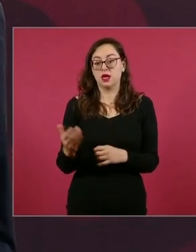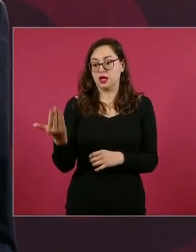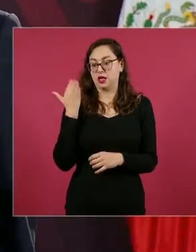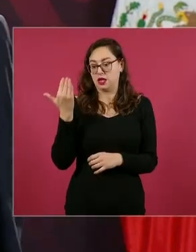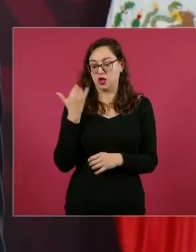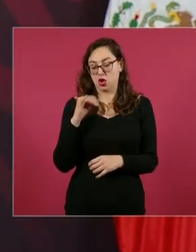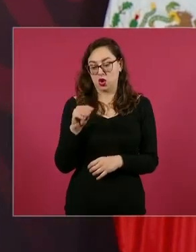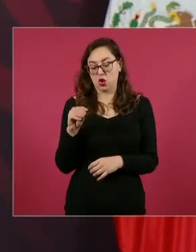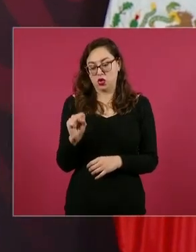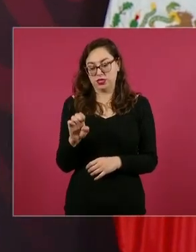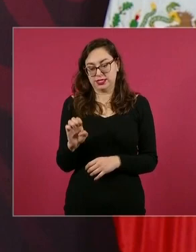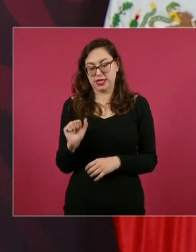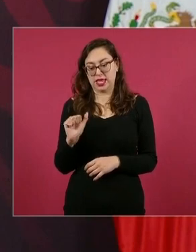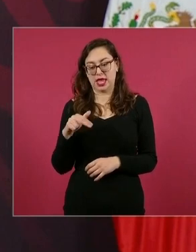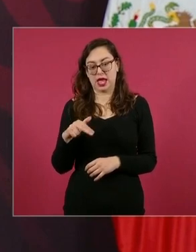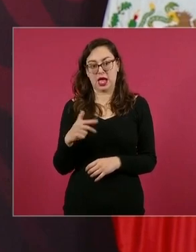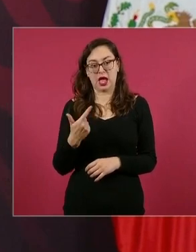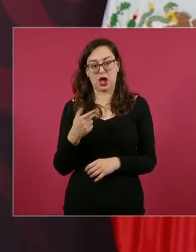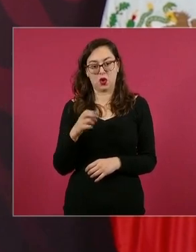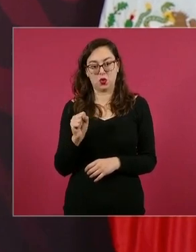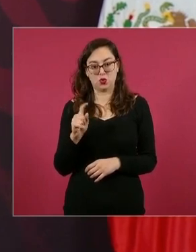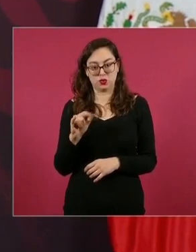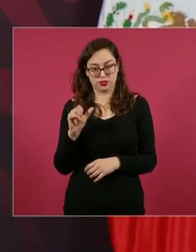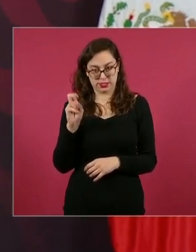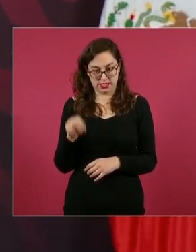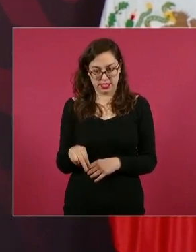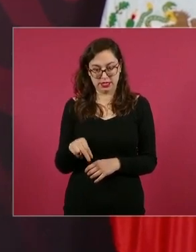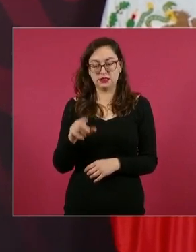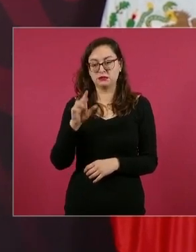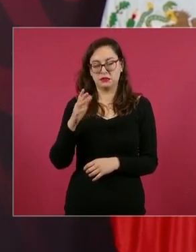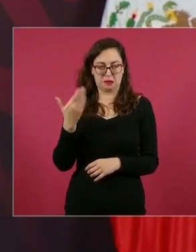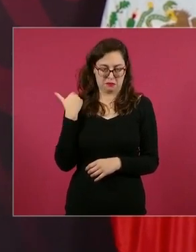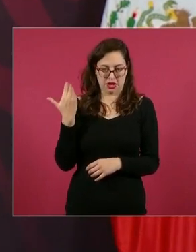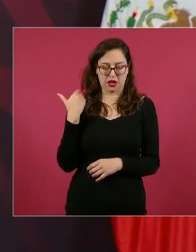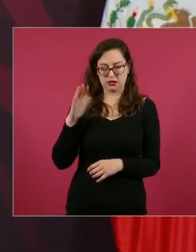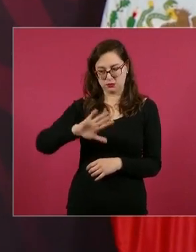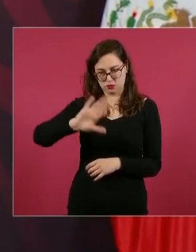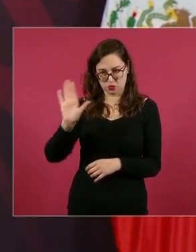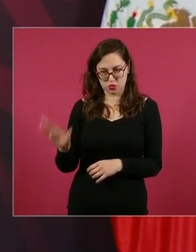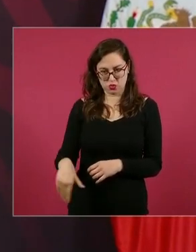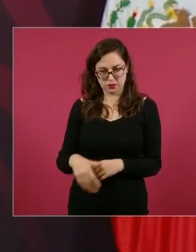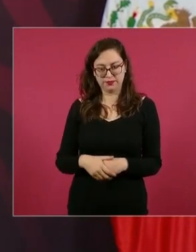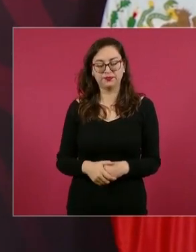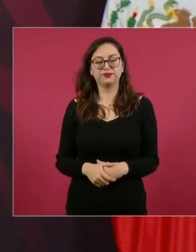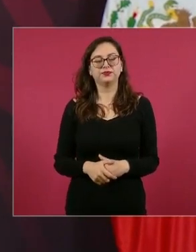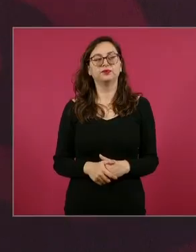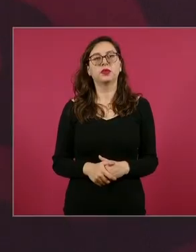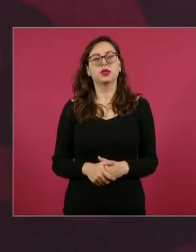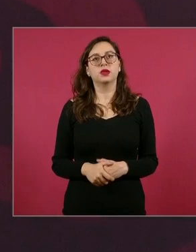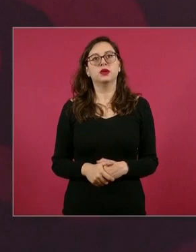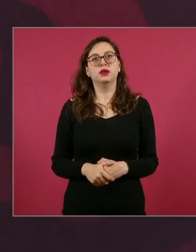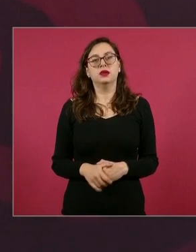Ortiz pqu vamos a Yucatán a una